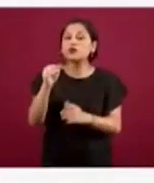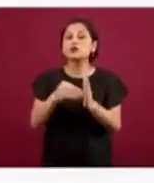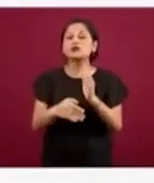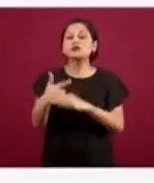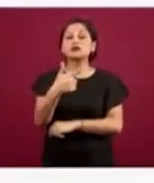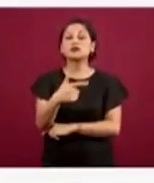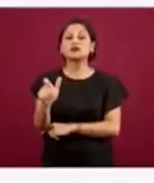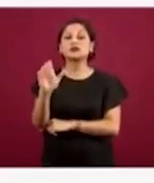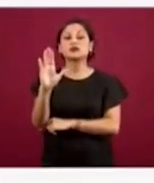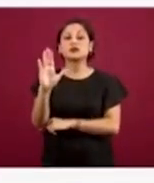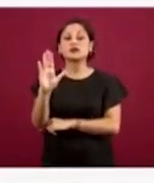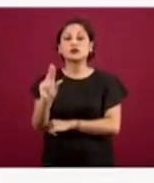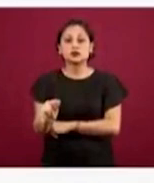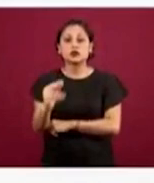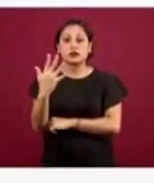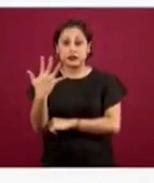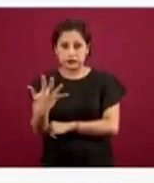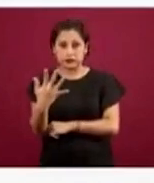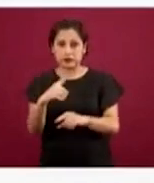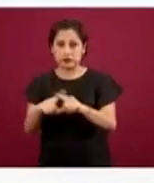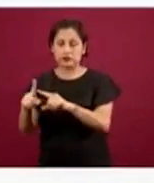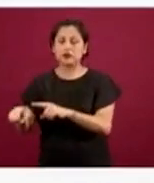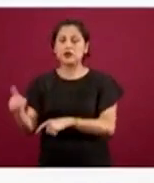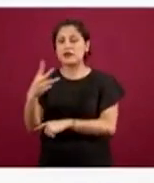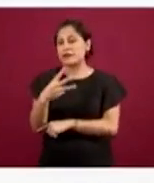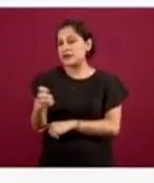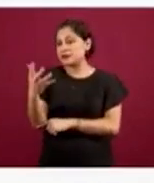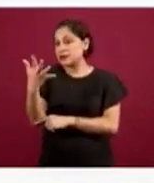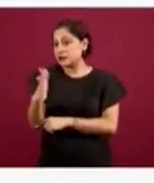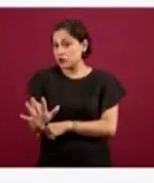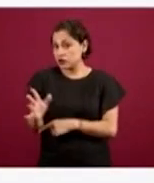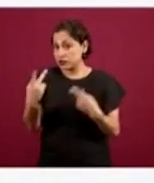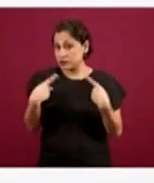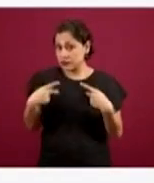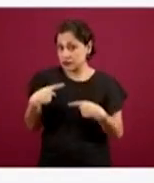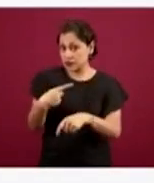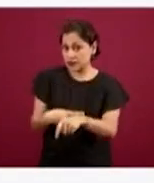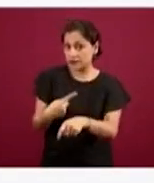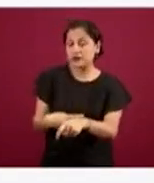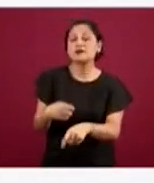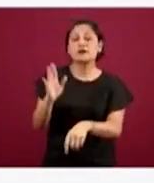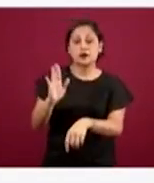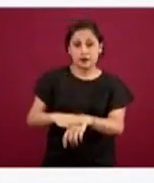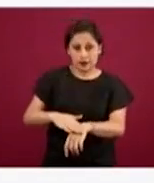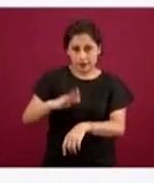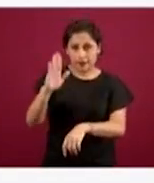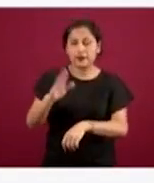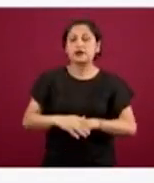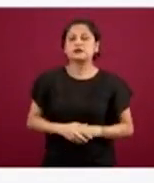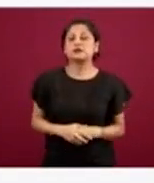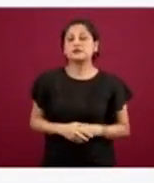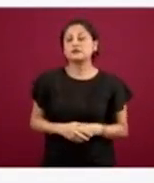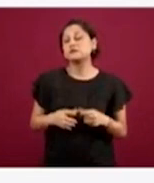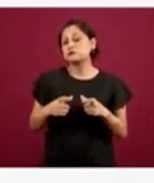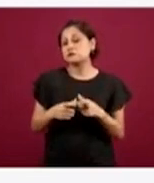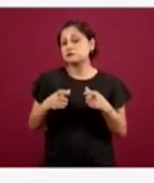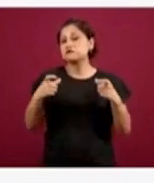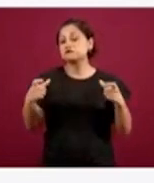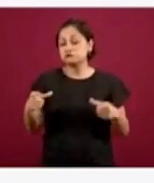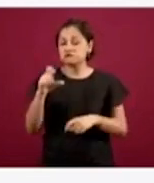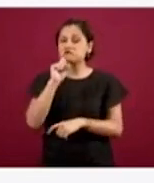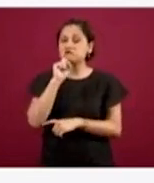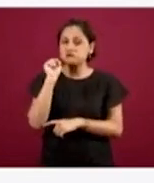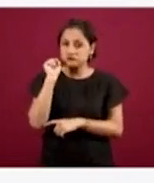2.785 casos, un poco más de 310 casos nuevos para el día de hoy, así también un incremento en el número